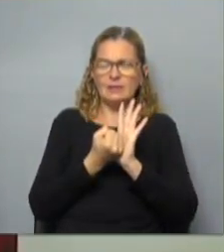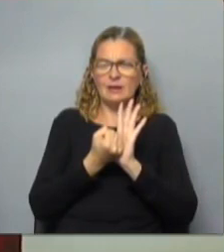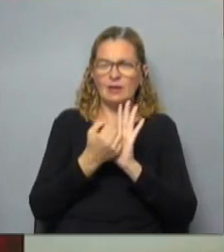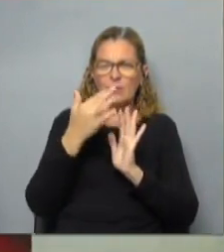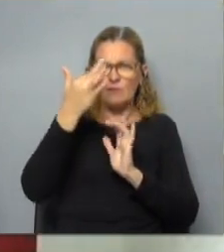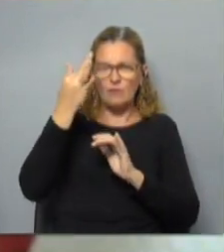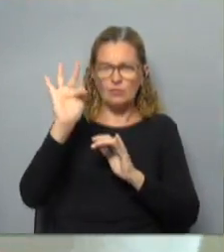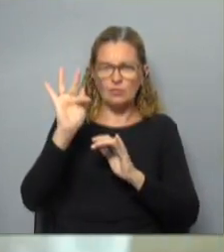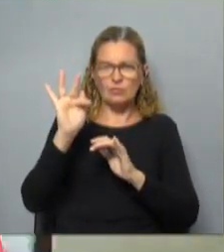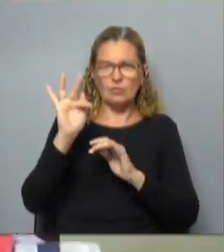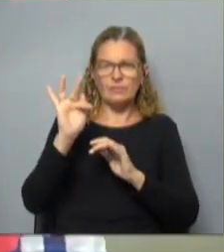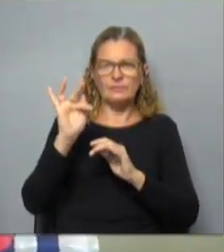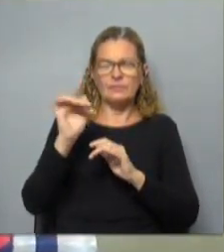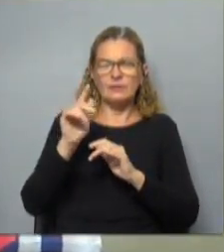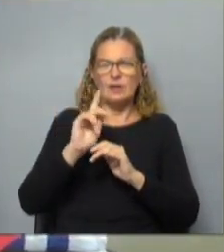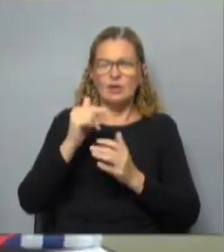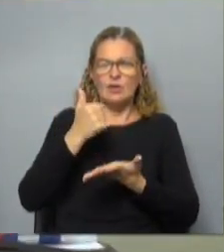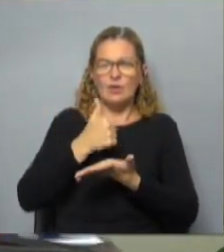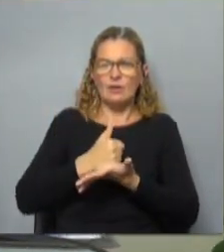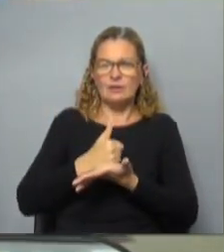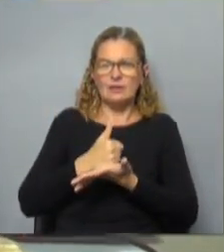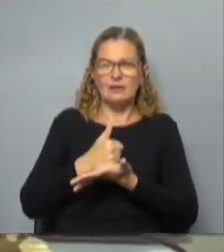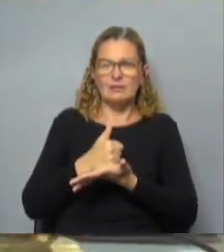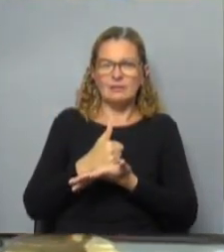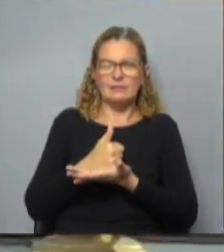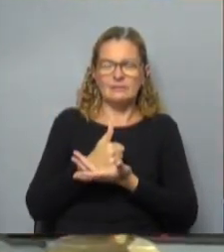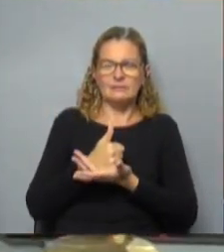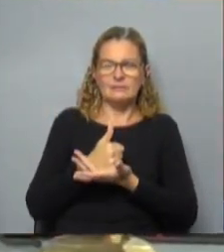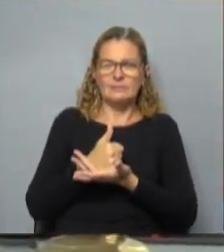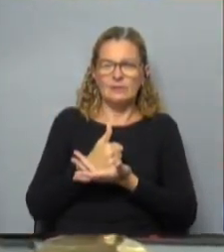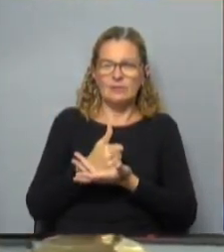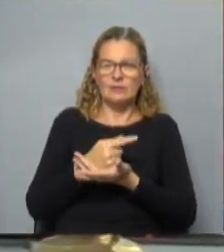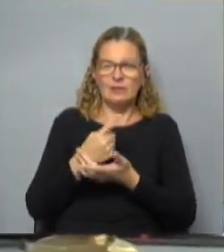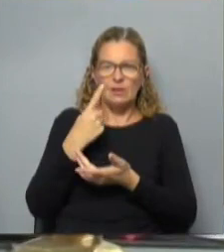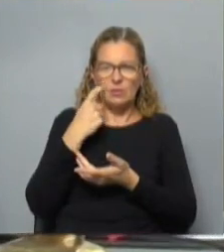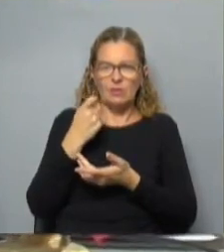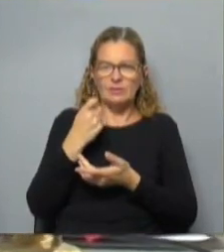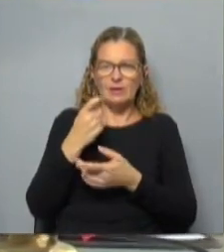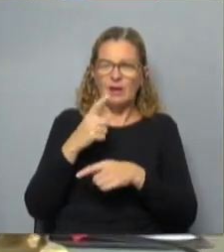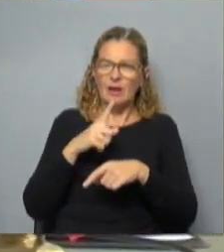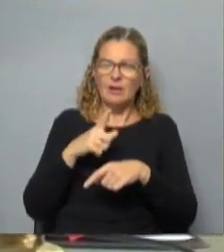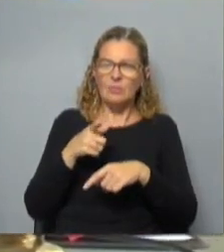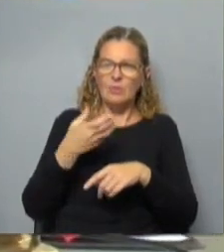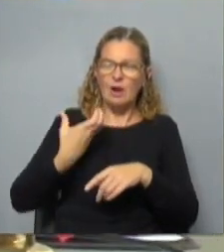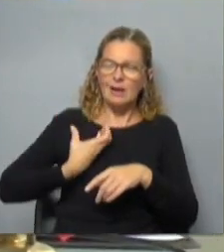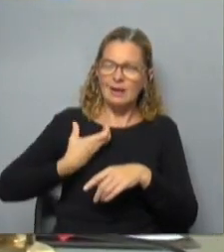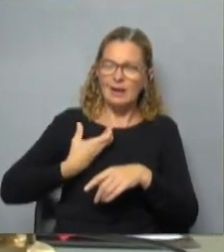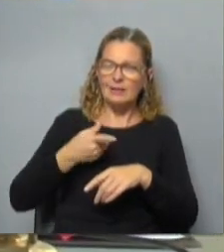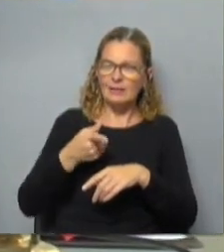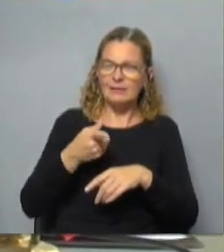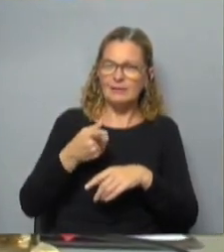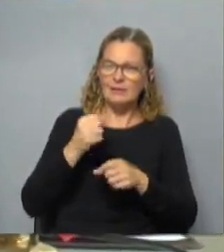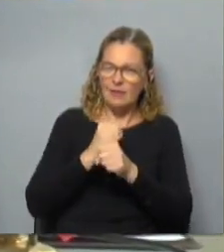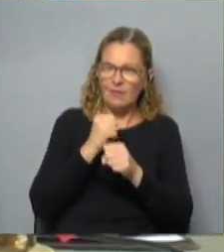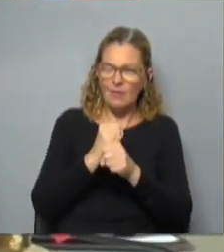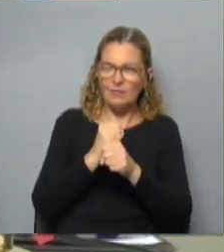futuro nuestro que nos están no se están valorando a la hora de que los alcaldes rural y fins a esta